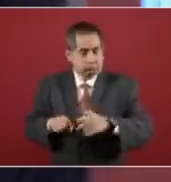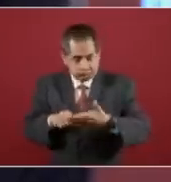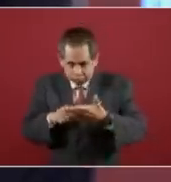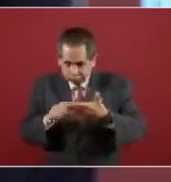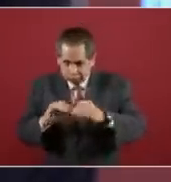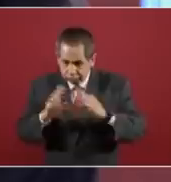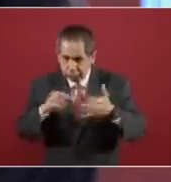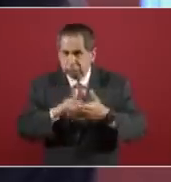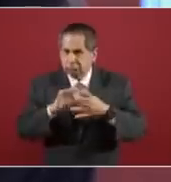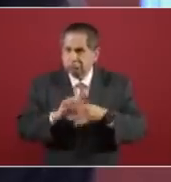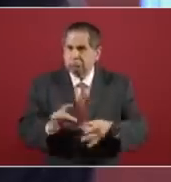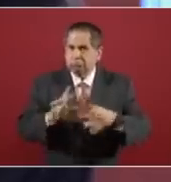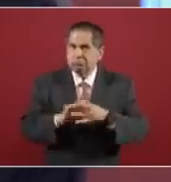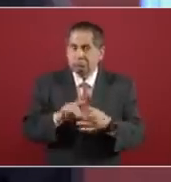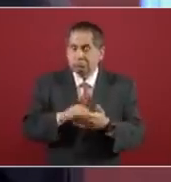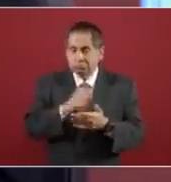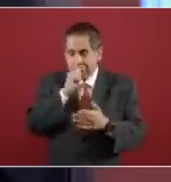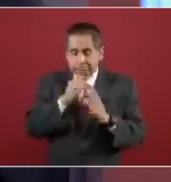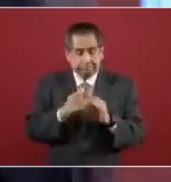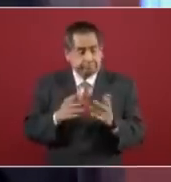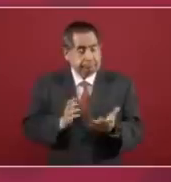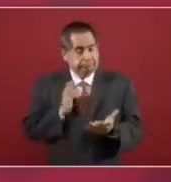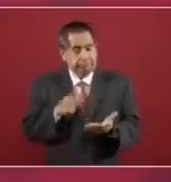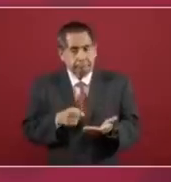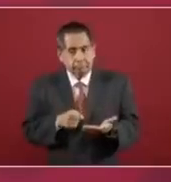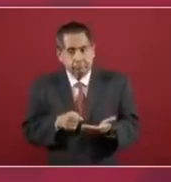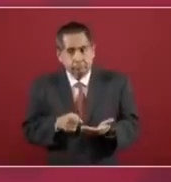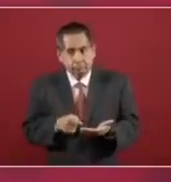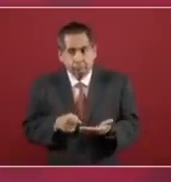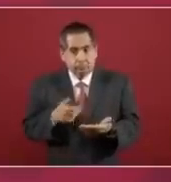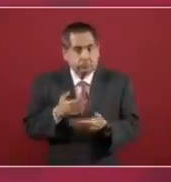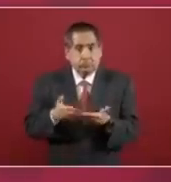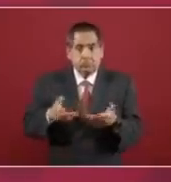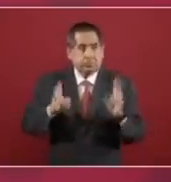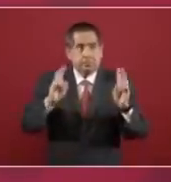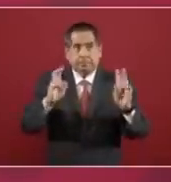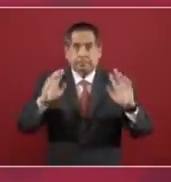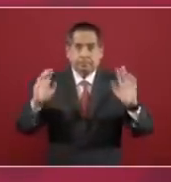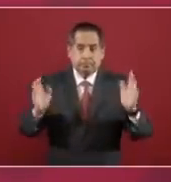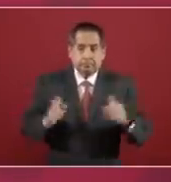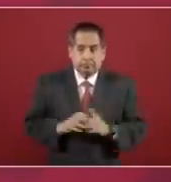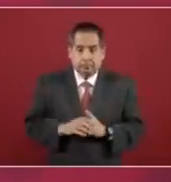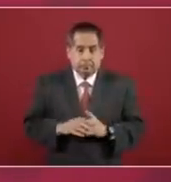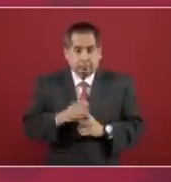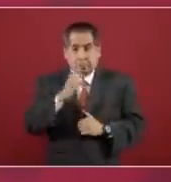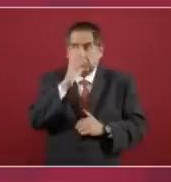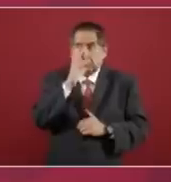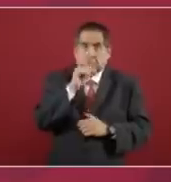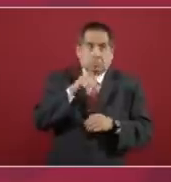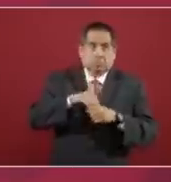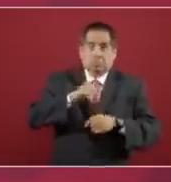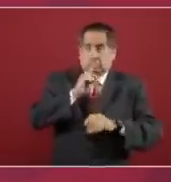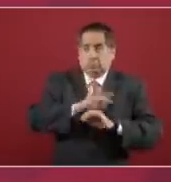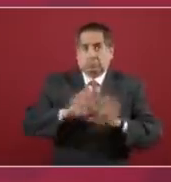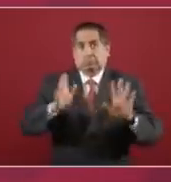en méxico ahora es un tema de edad